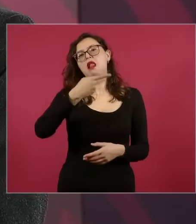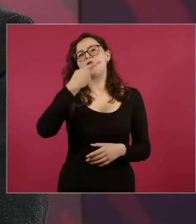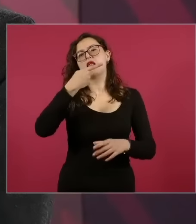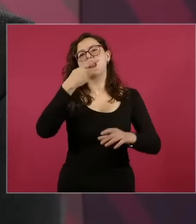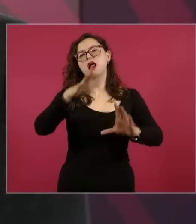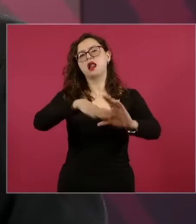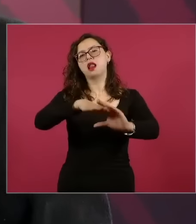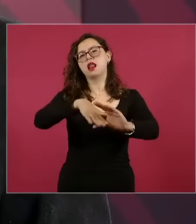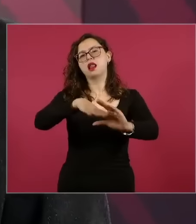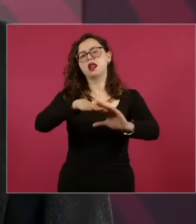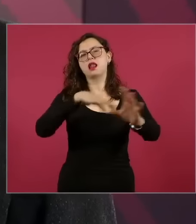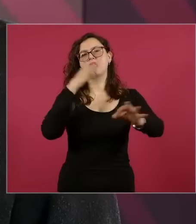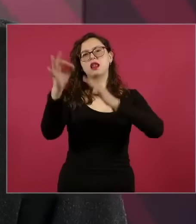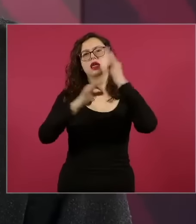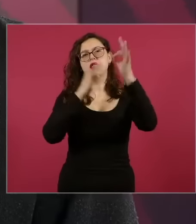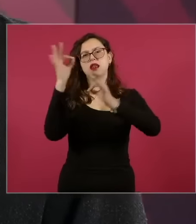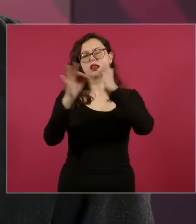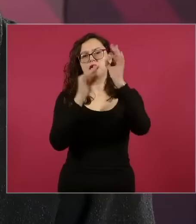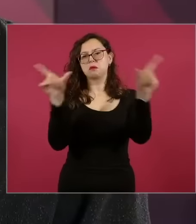no solo